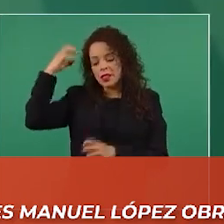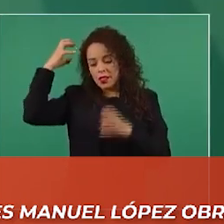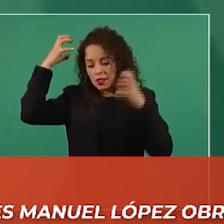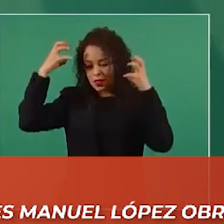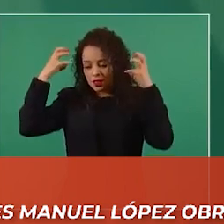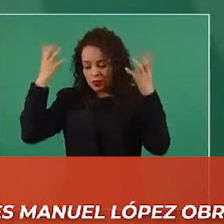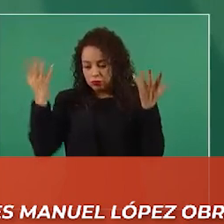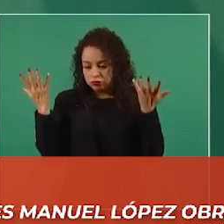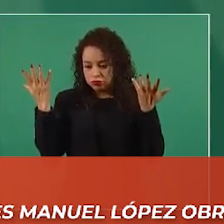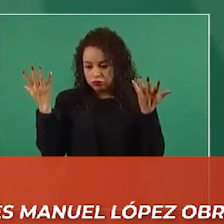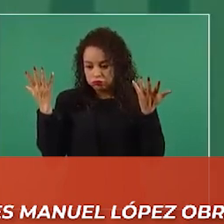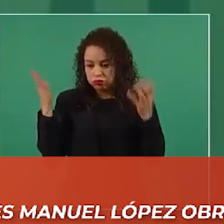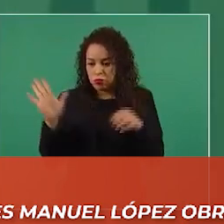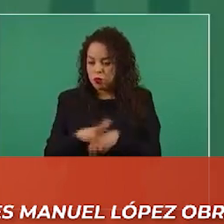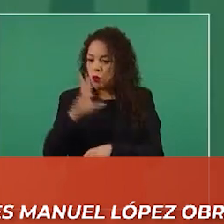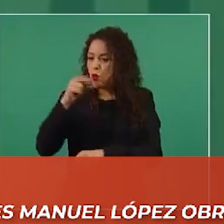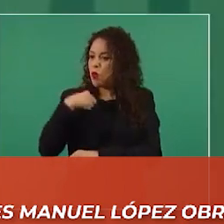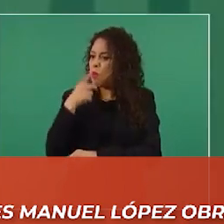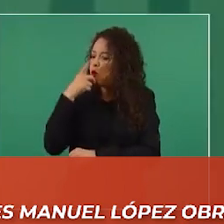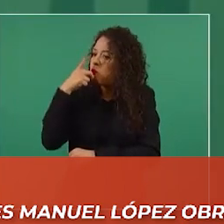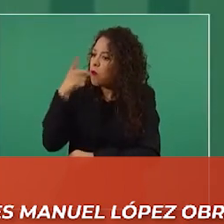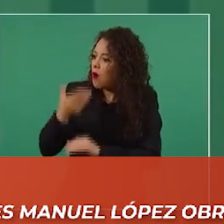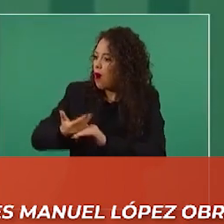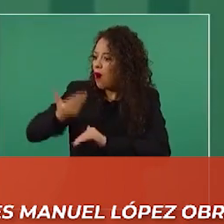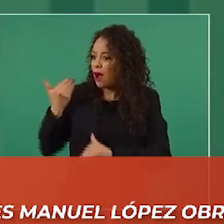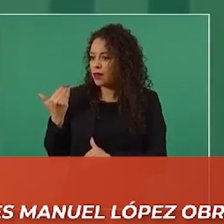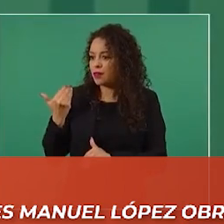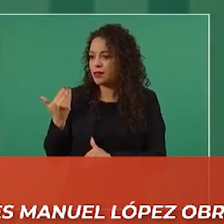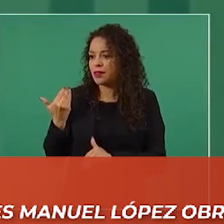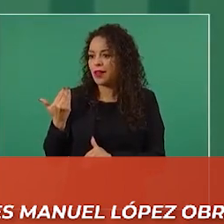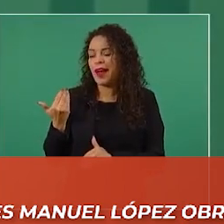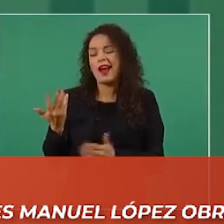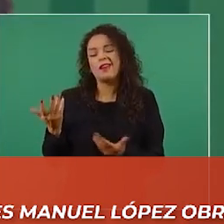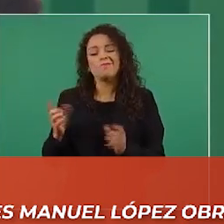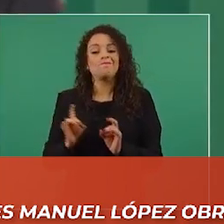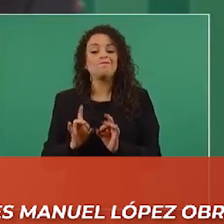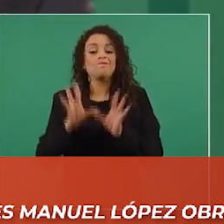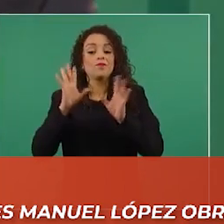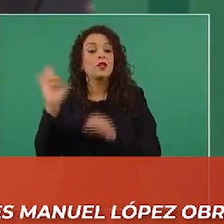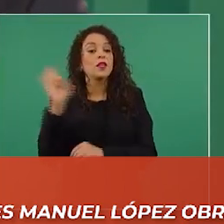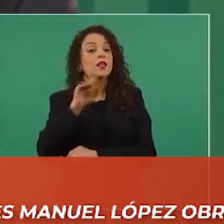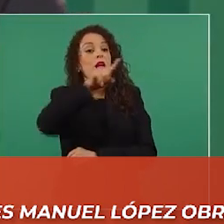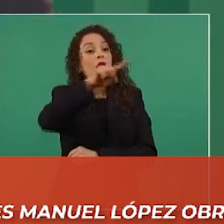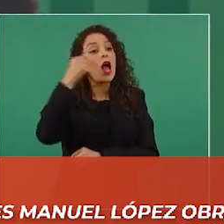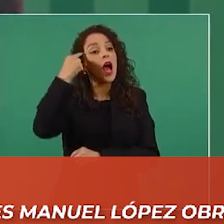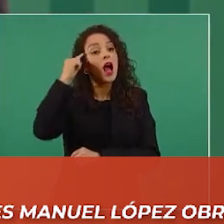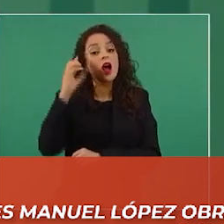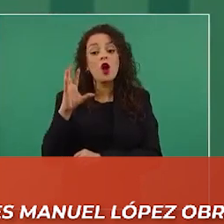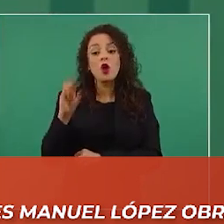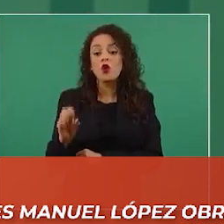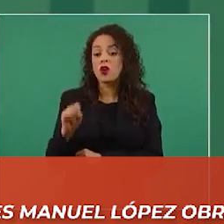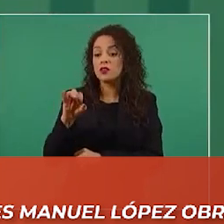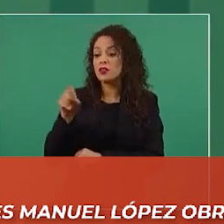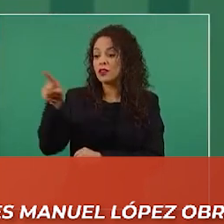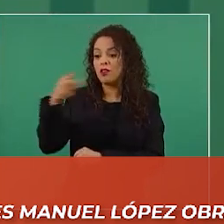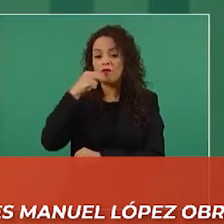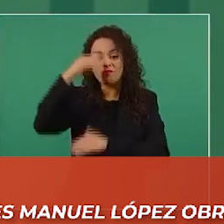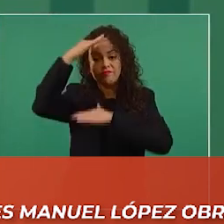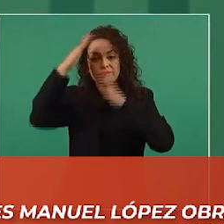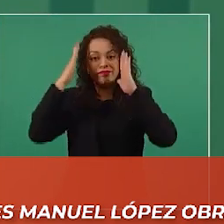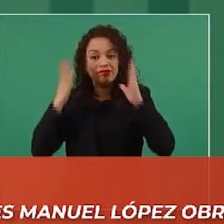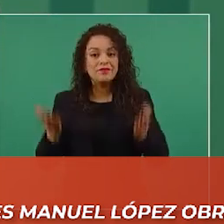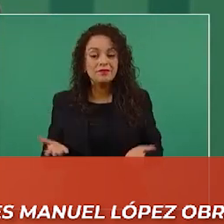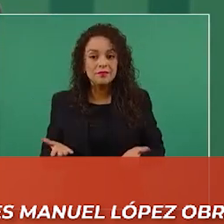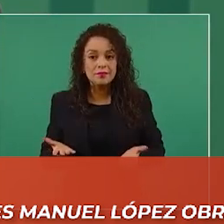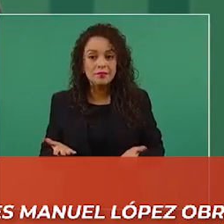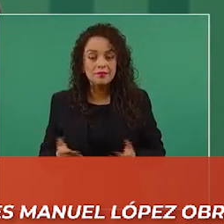dije? Ah, porque se va a enojar Cosío, el conservador.